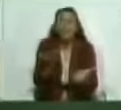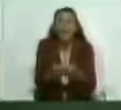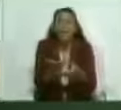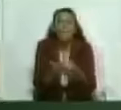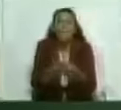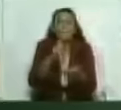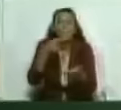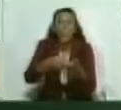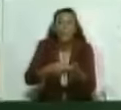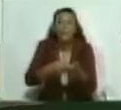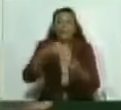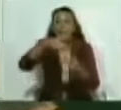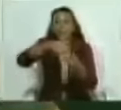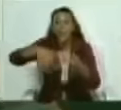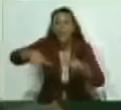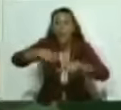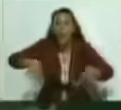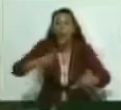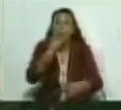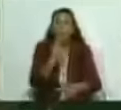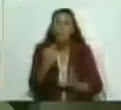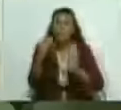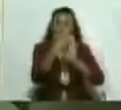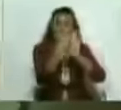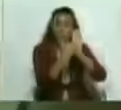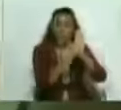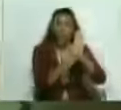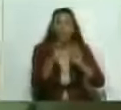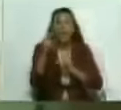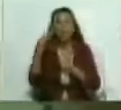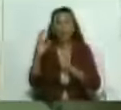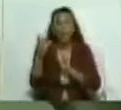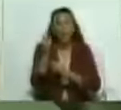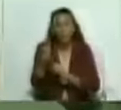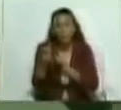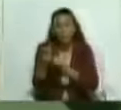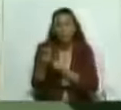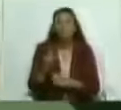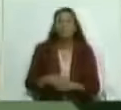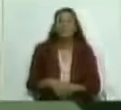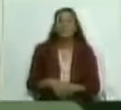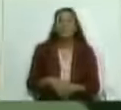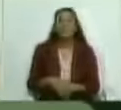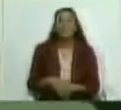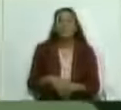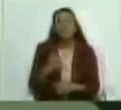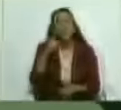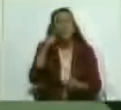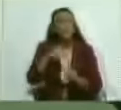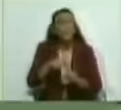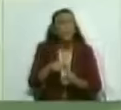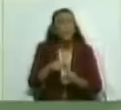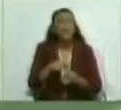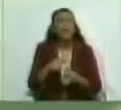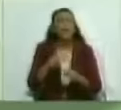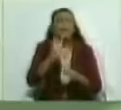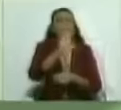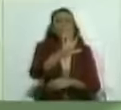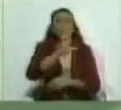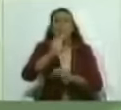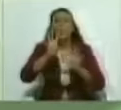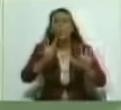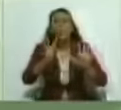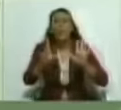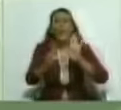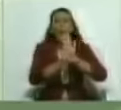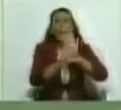planilla ante la sede del CNE, cumpliendo con los requisitos y normativas que establece el Consejo Nacional Electoral, sobre todo amparados en el artículo 59 de la